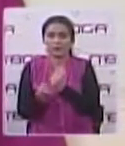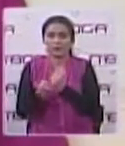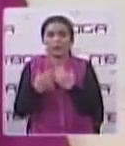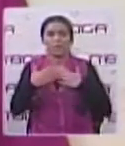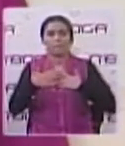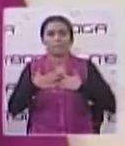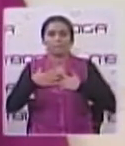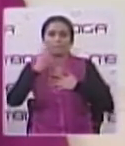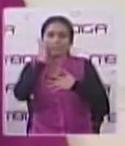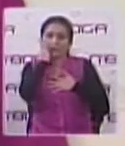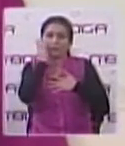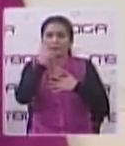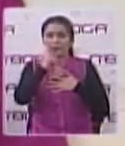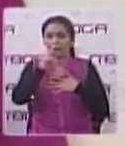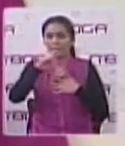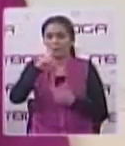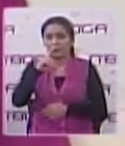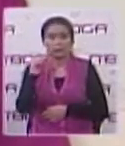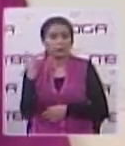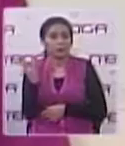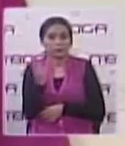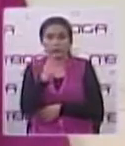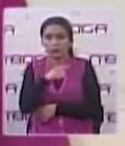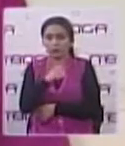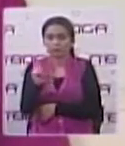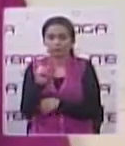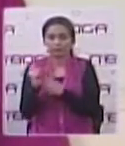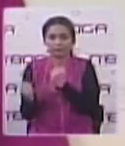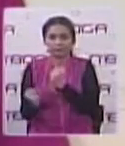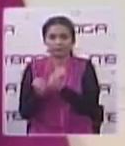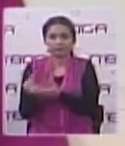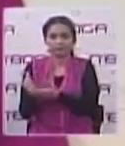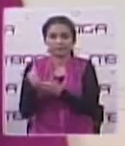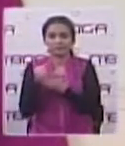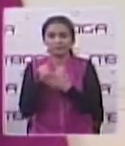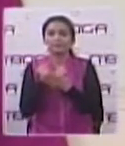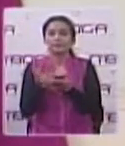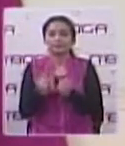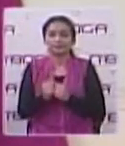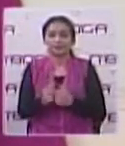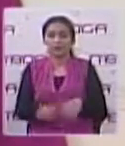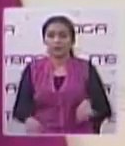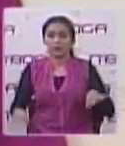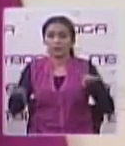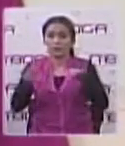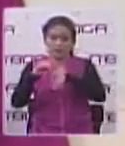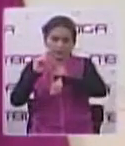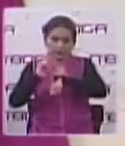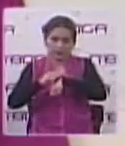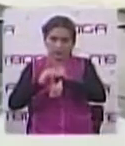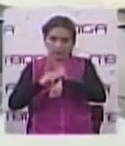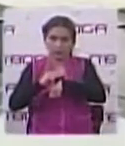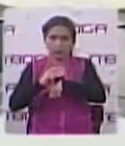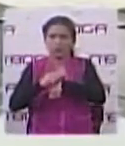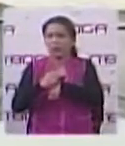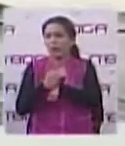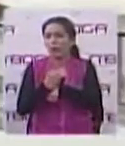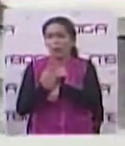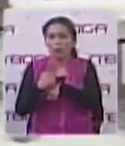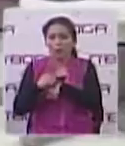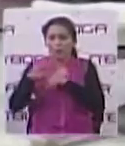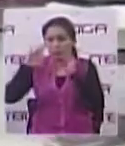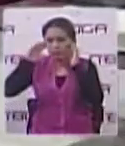padres, mi esposo me ayudan mucho. Y creo que la clave es la calidad de tiempo que tenemos en familia, dedicarles las